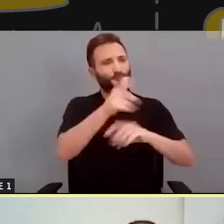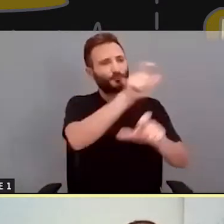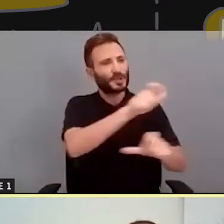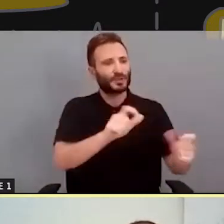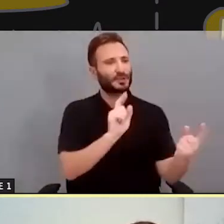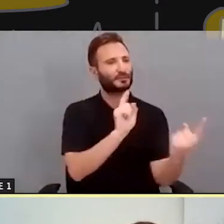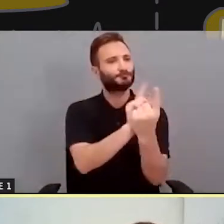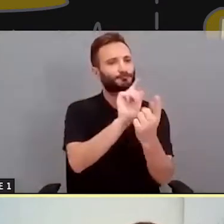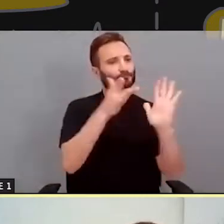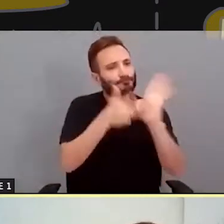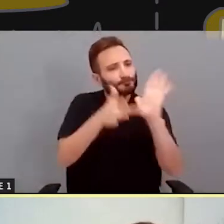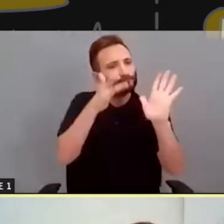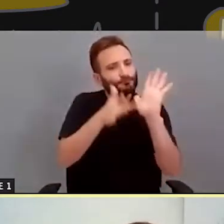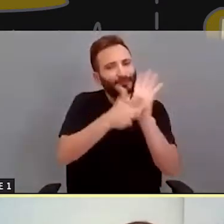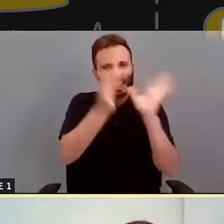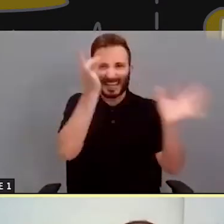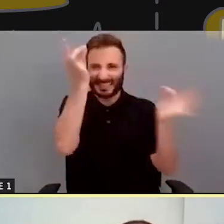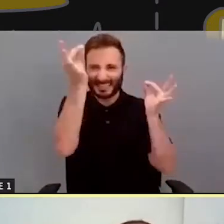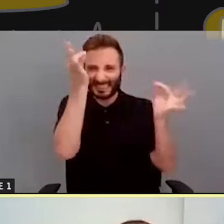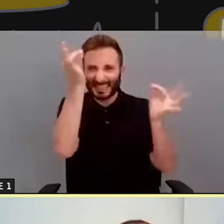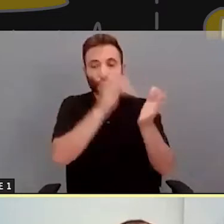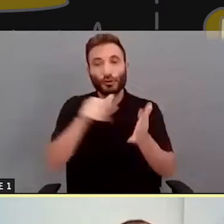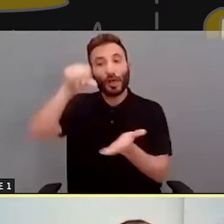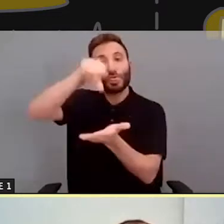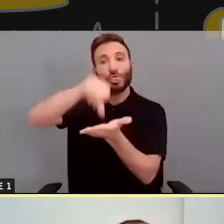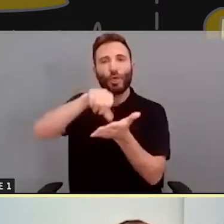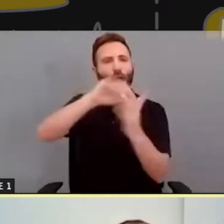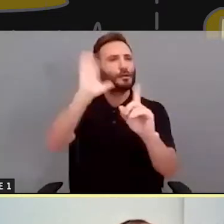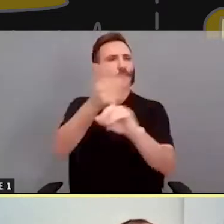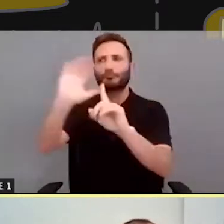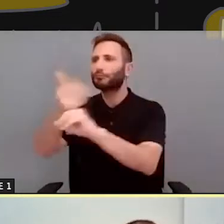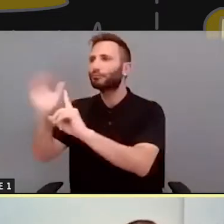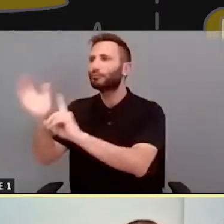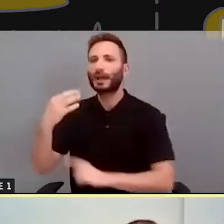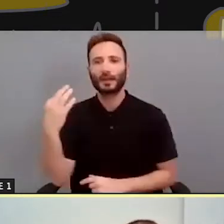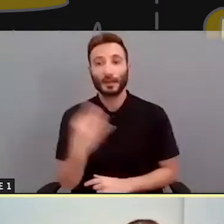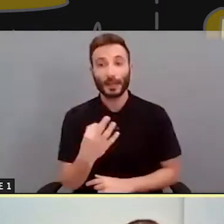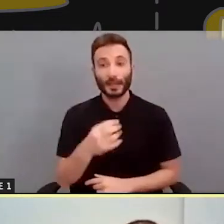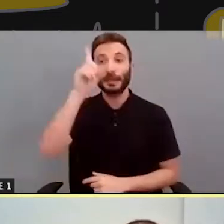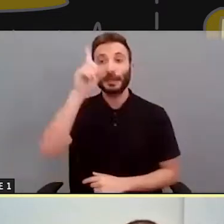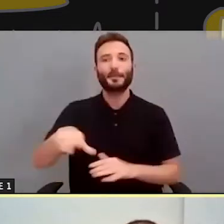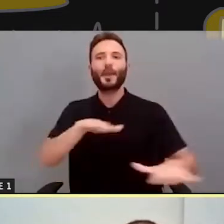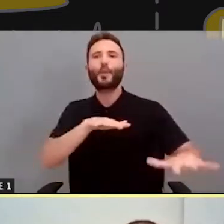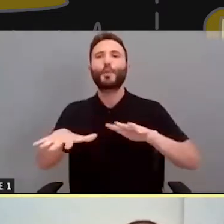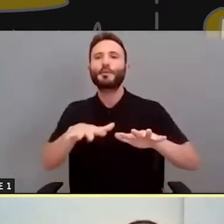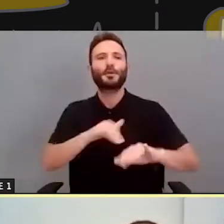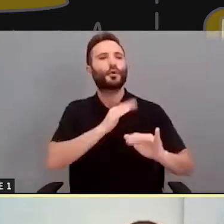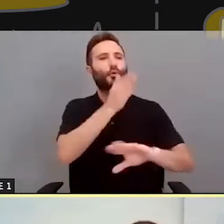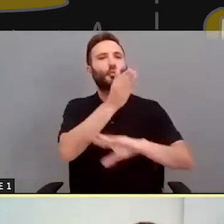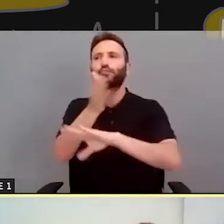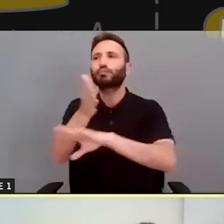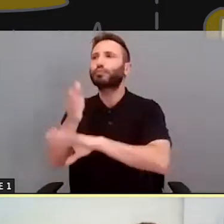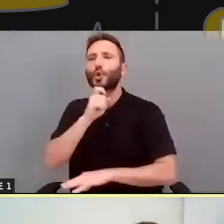les explicamos qué pueden encontrar en la ciudad y cómo se pueden mover en ella con facilidad.